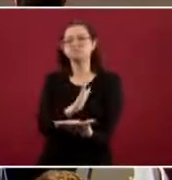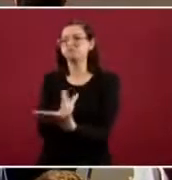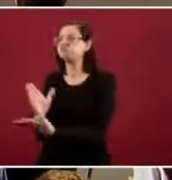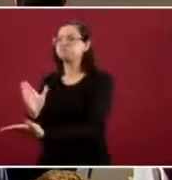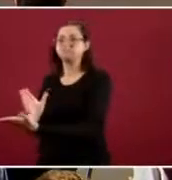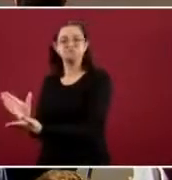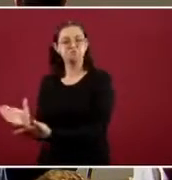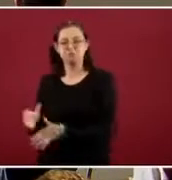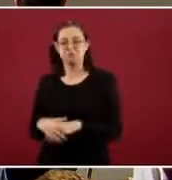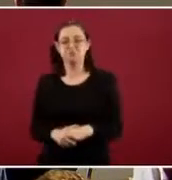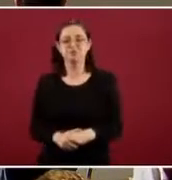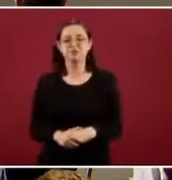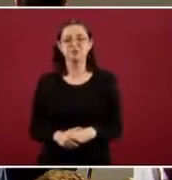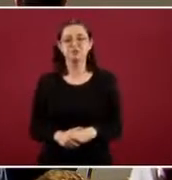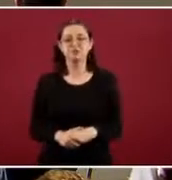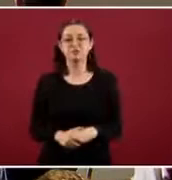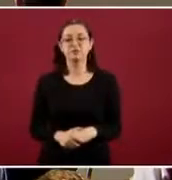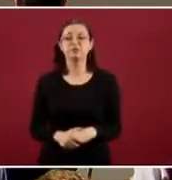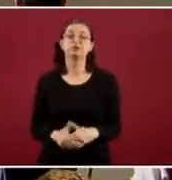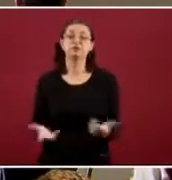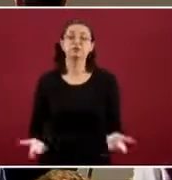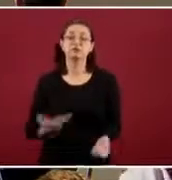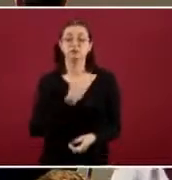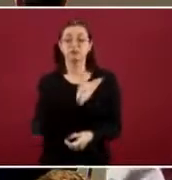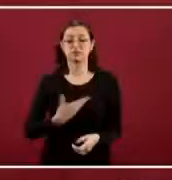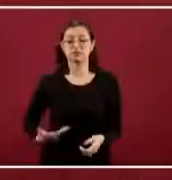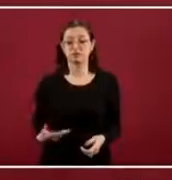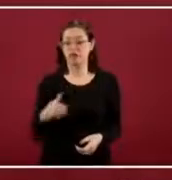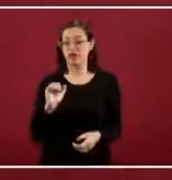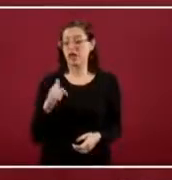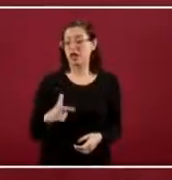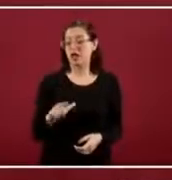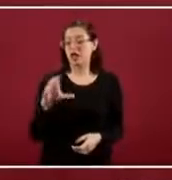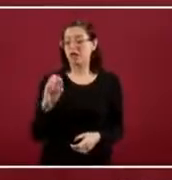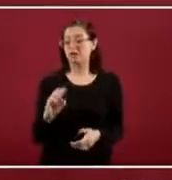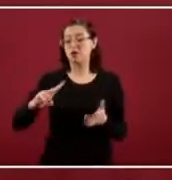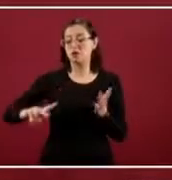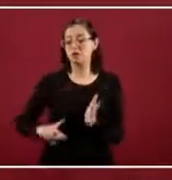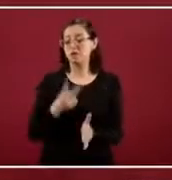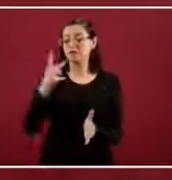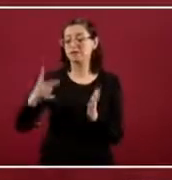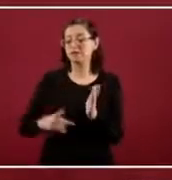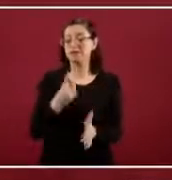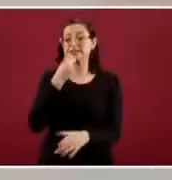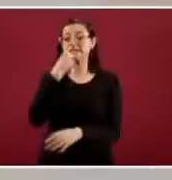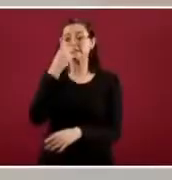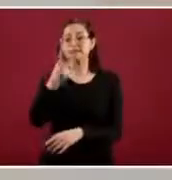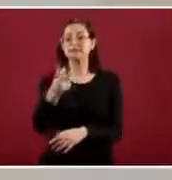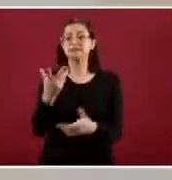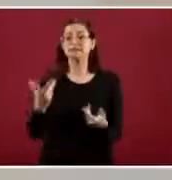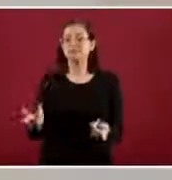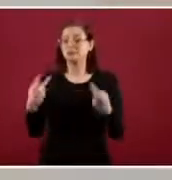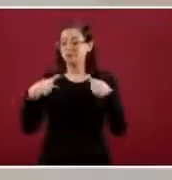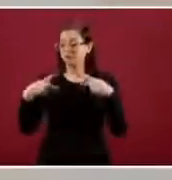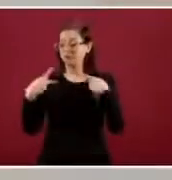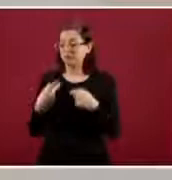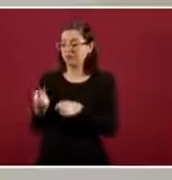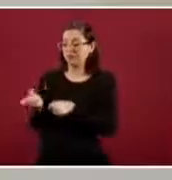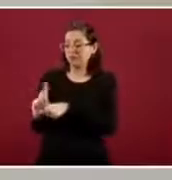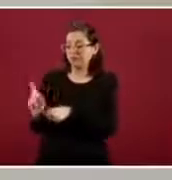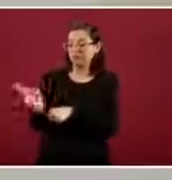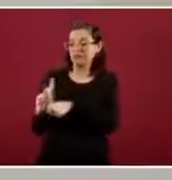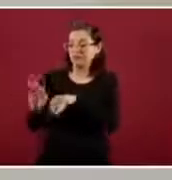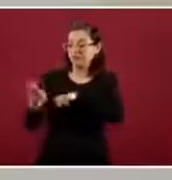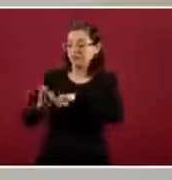social. Como lo ha señalado el presidente, esto se manifiesta de manera muy directa en las personas que viven al día, que no